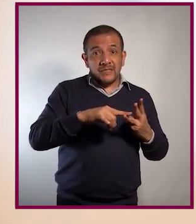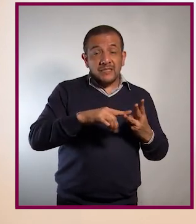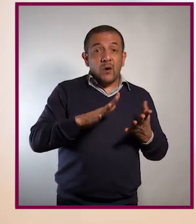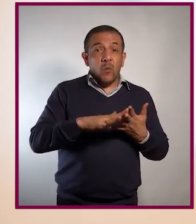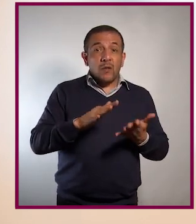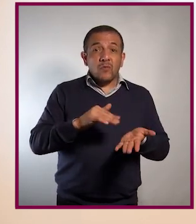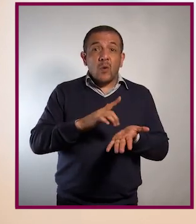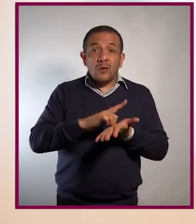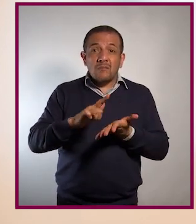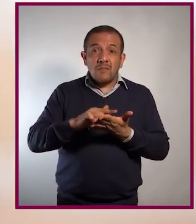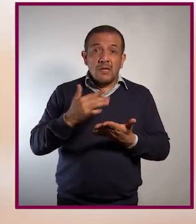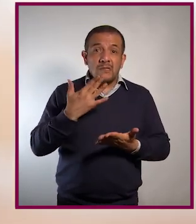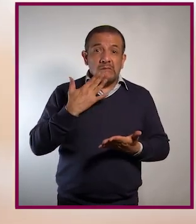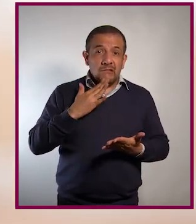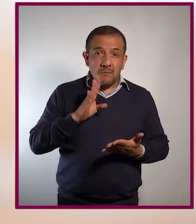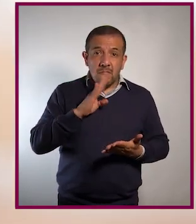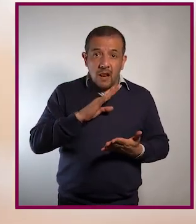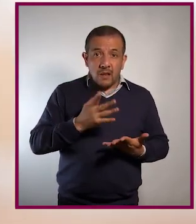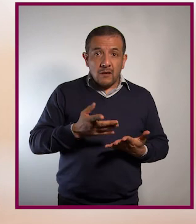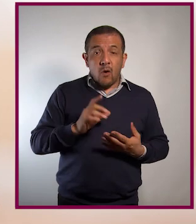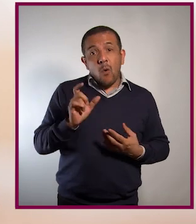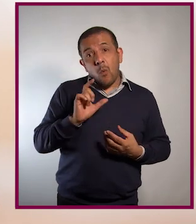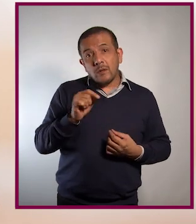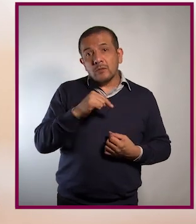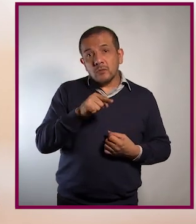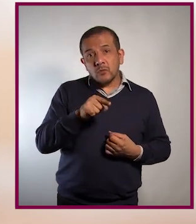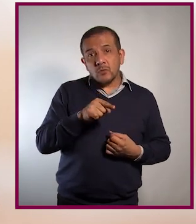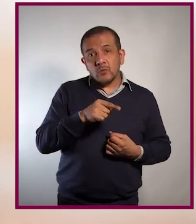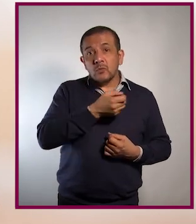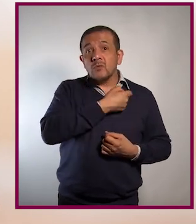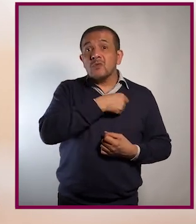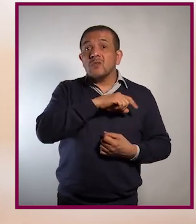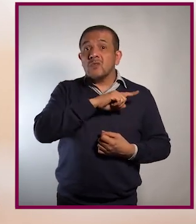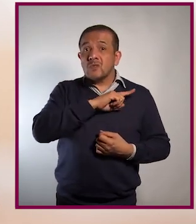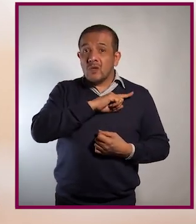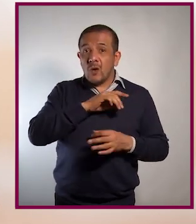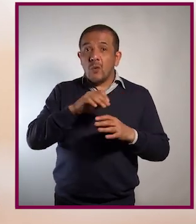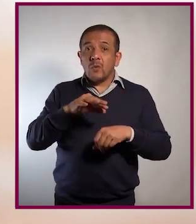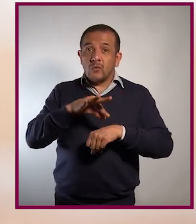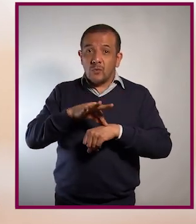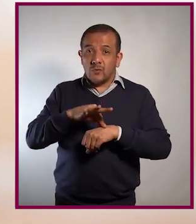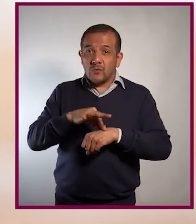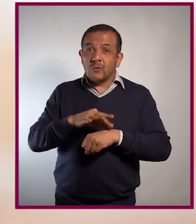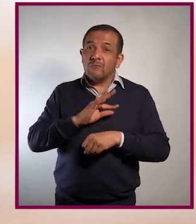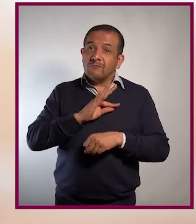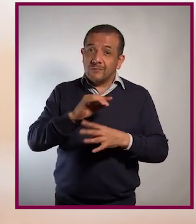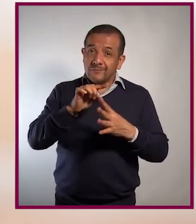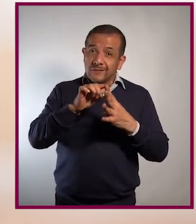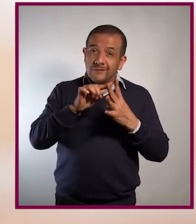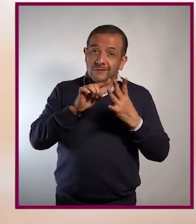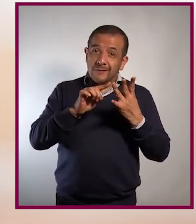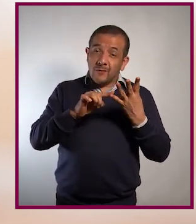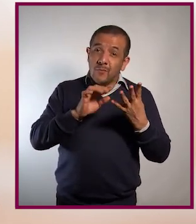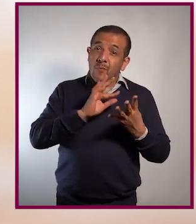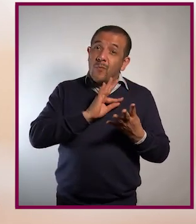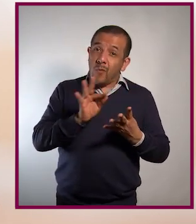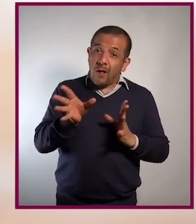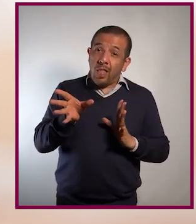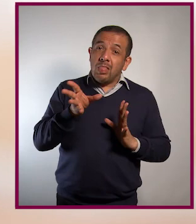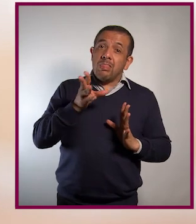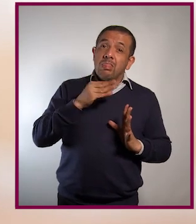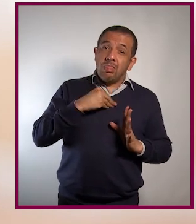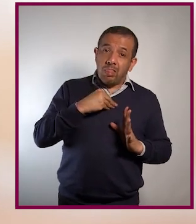una higiene deficiente o incluso ser trabajador de la salud. Estas son situaciones que aumentan